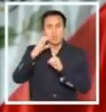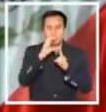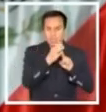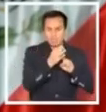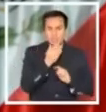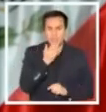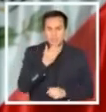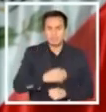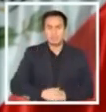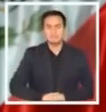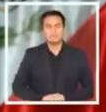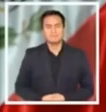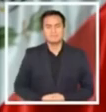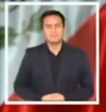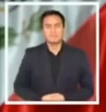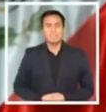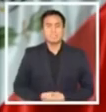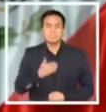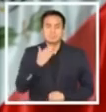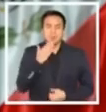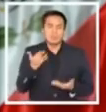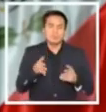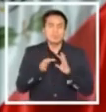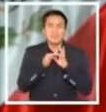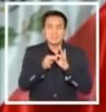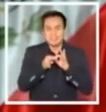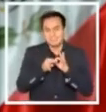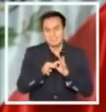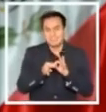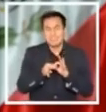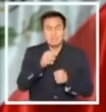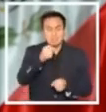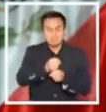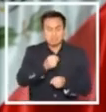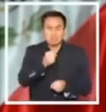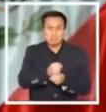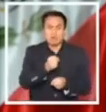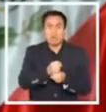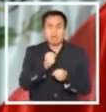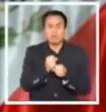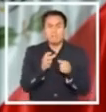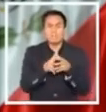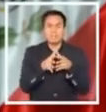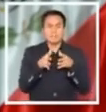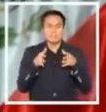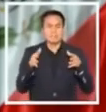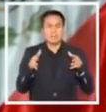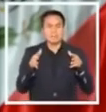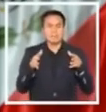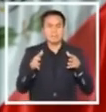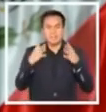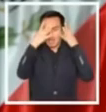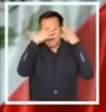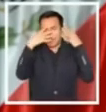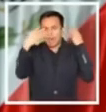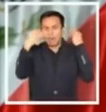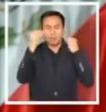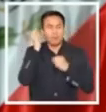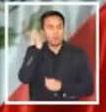culturales. ¿Cómo no dejar de agradecer el trabajo incansable que como